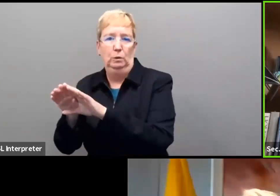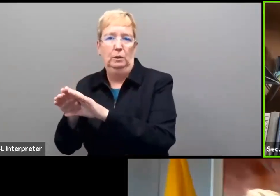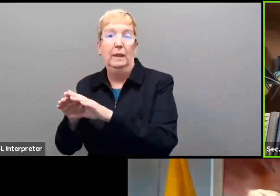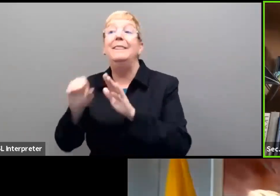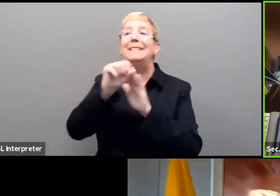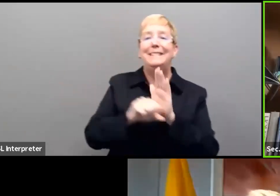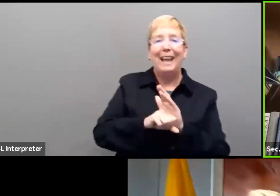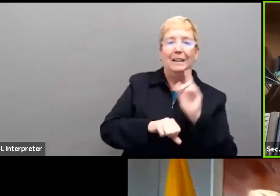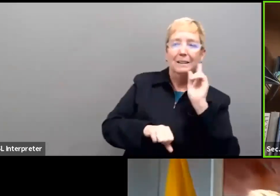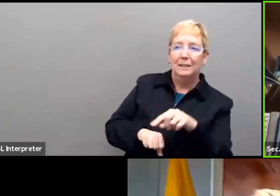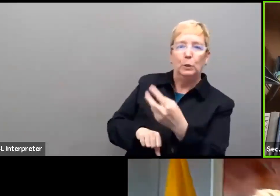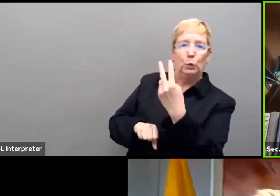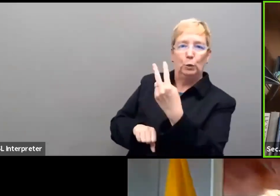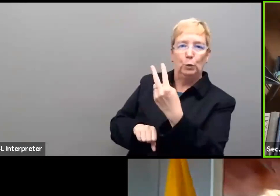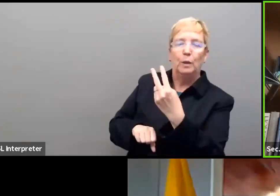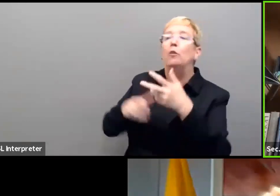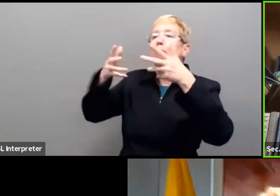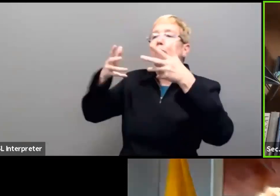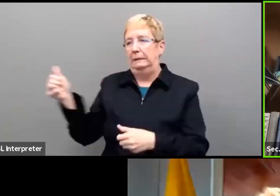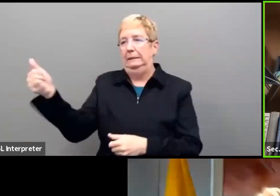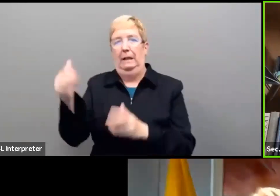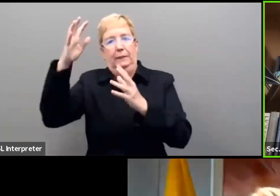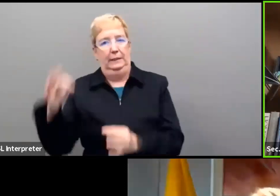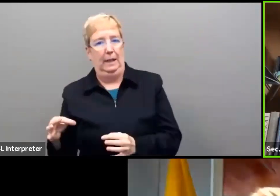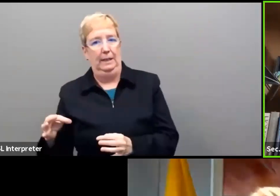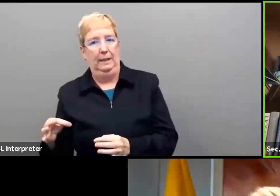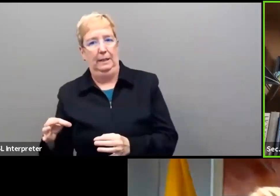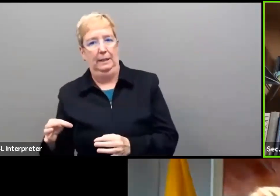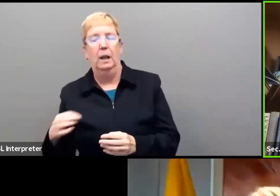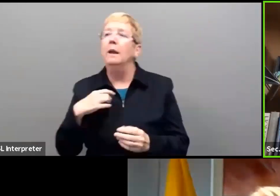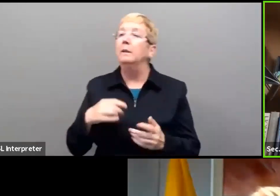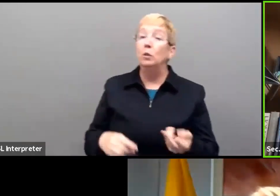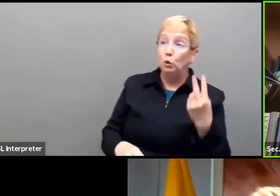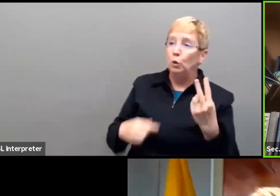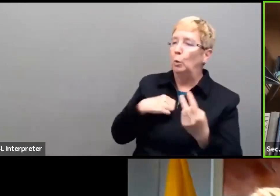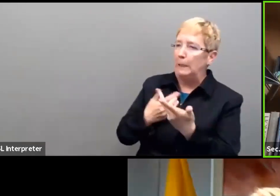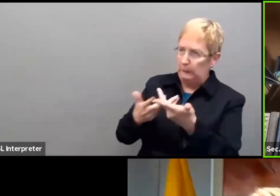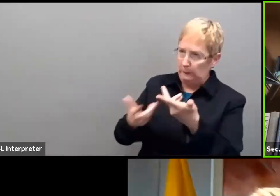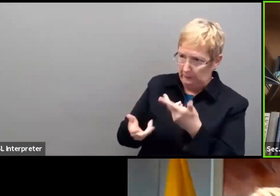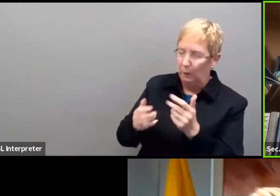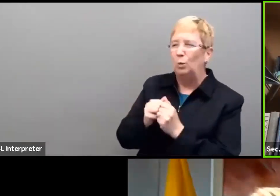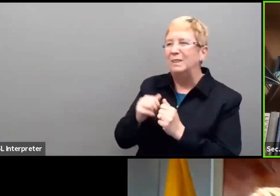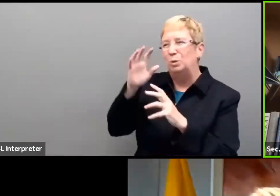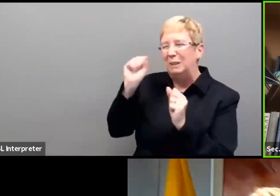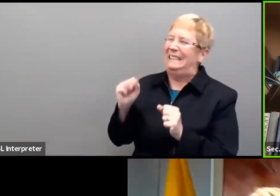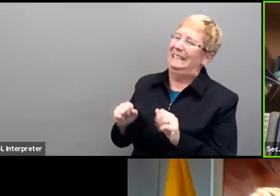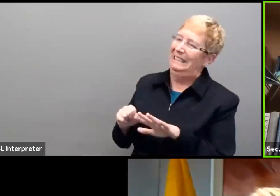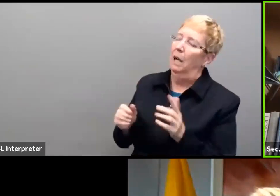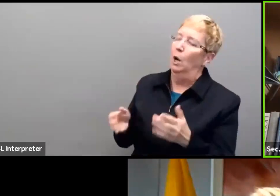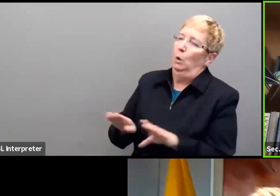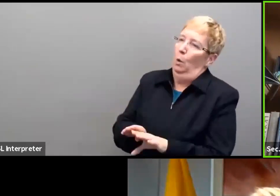decir con la tasa de propagación que tenemos cuántas más escuelas tomarán X o Y decisión,